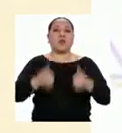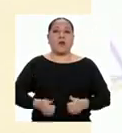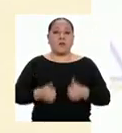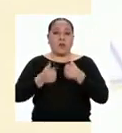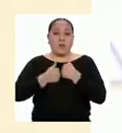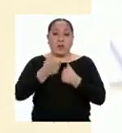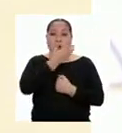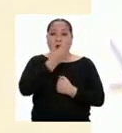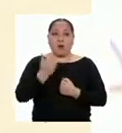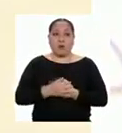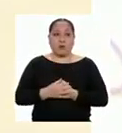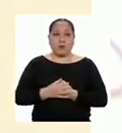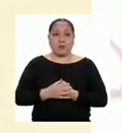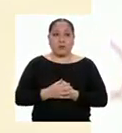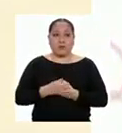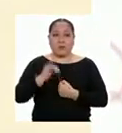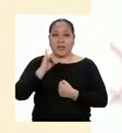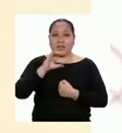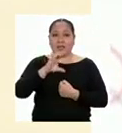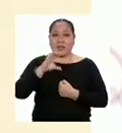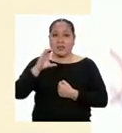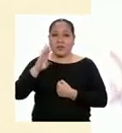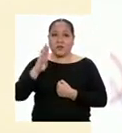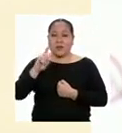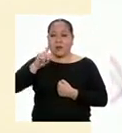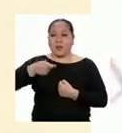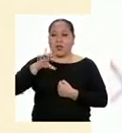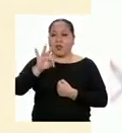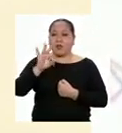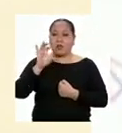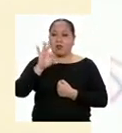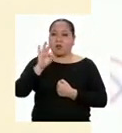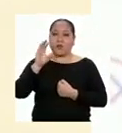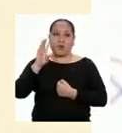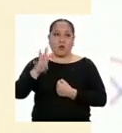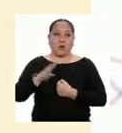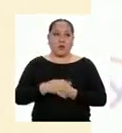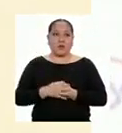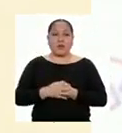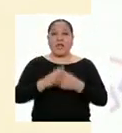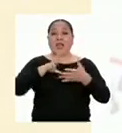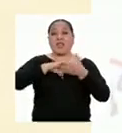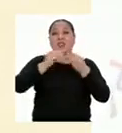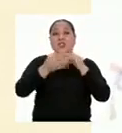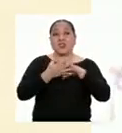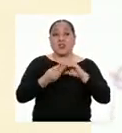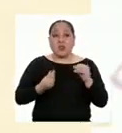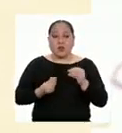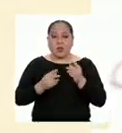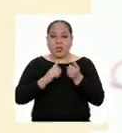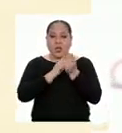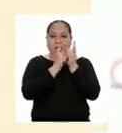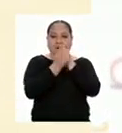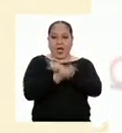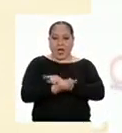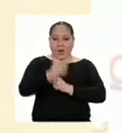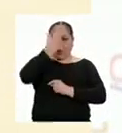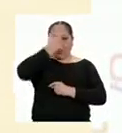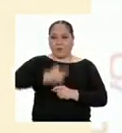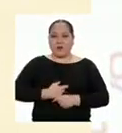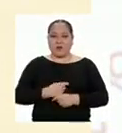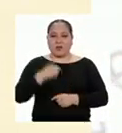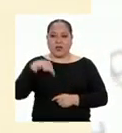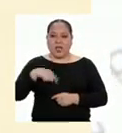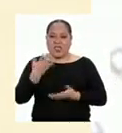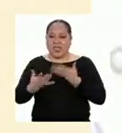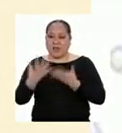productiva. ICCB 1994. Historia de adaptaciones exitosas en el individuo que se ha visto expuesto